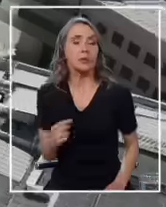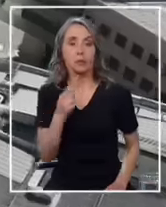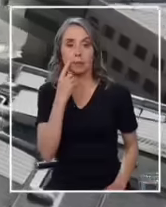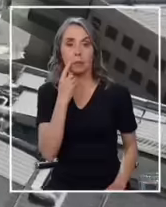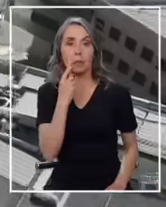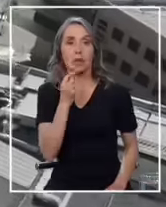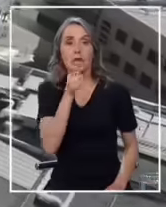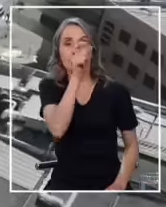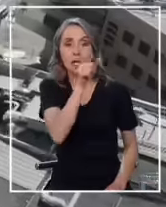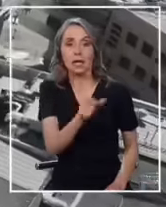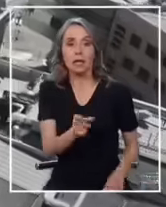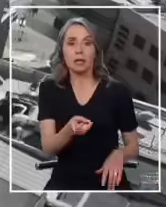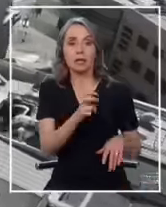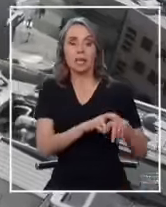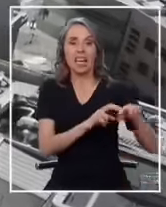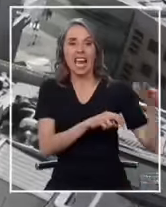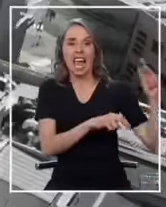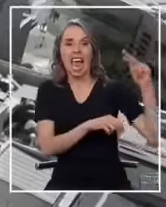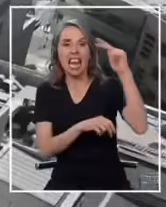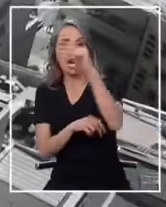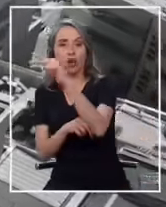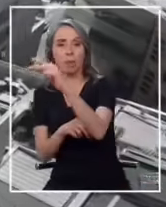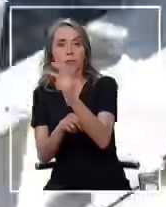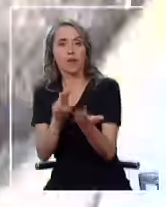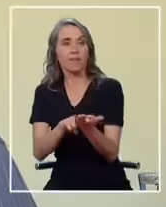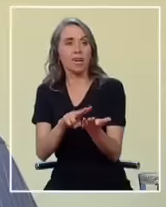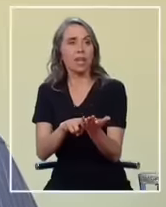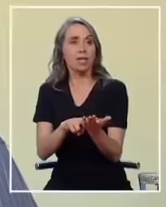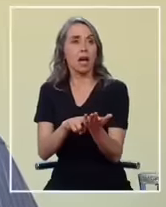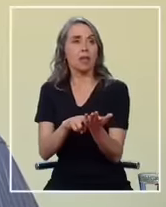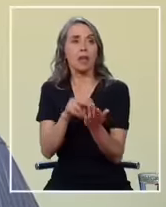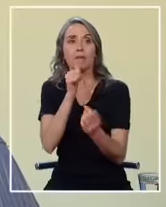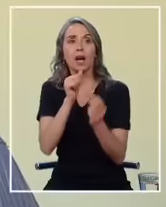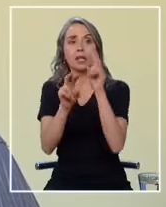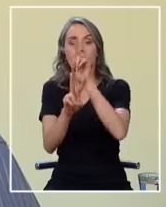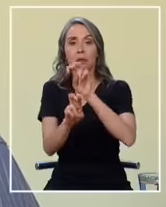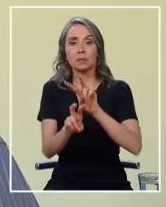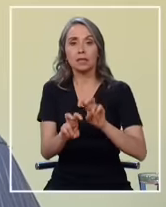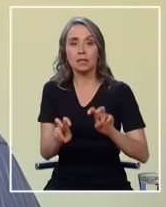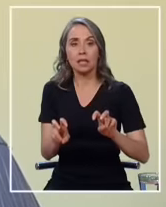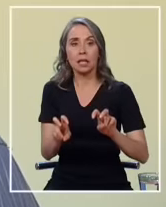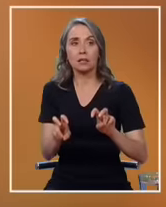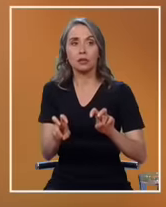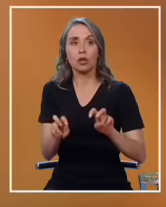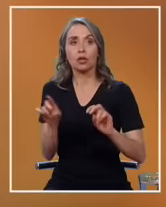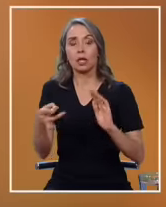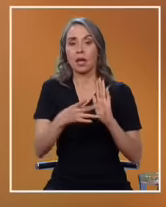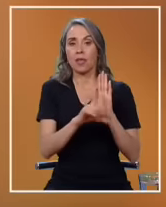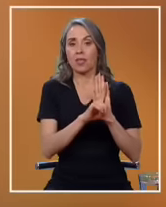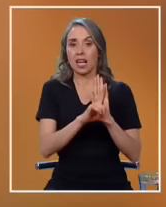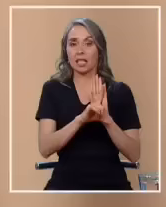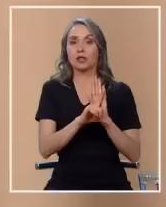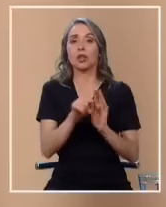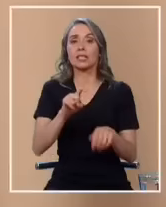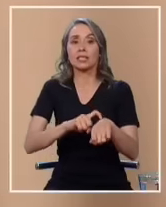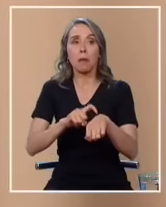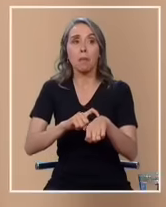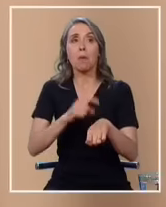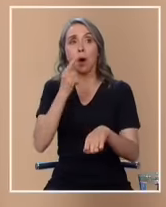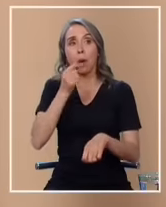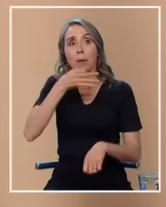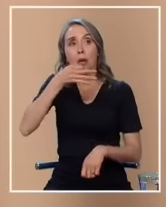Que se traslade en un helicóptero, la verdad es que eso tampoco lo hemos visto en ninguna investigación por este tipo de delito. En ese momento, todo